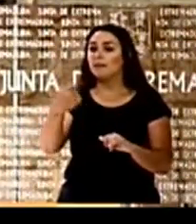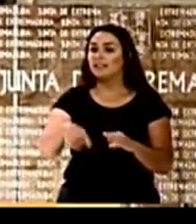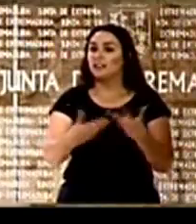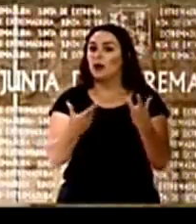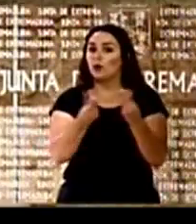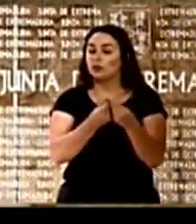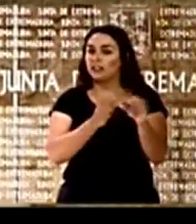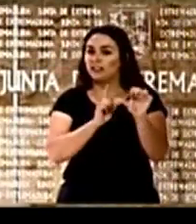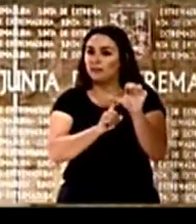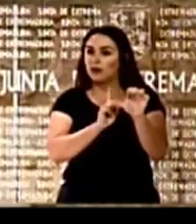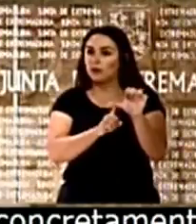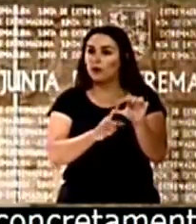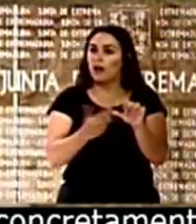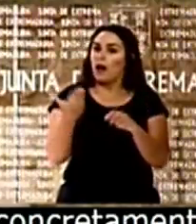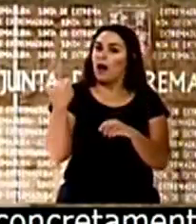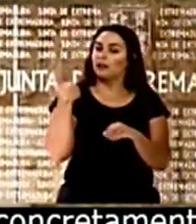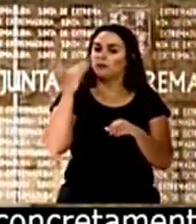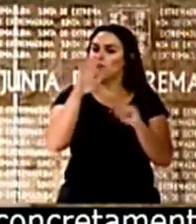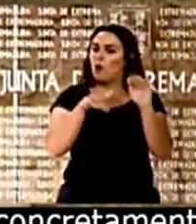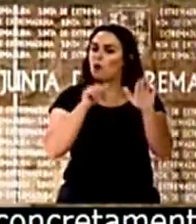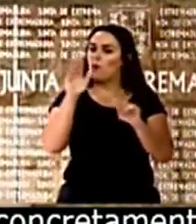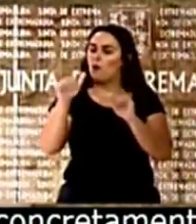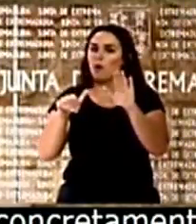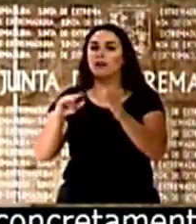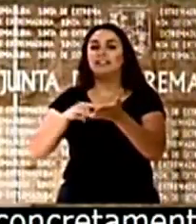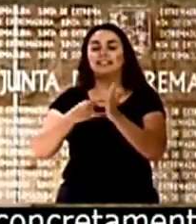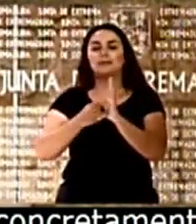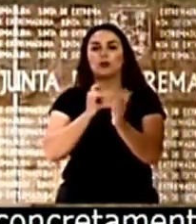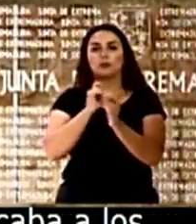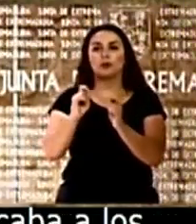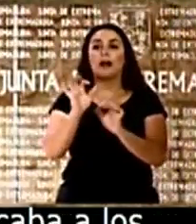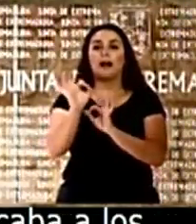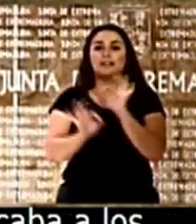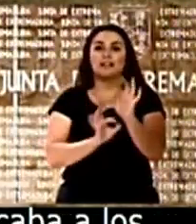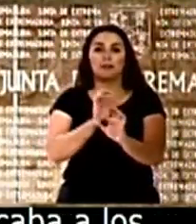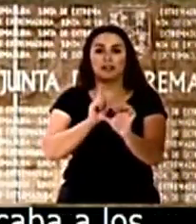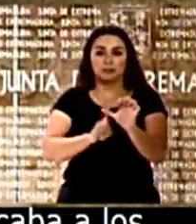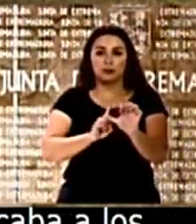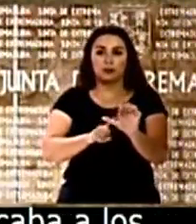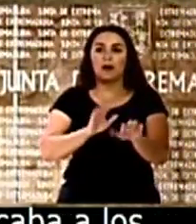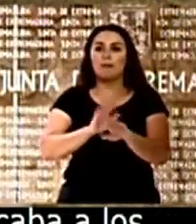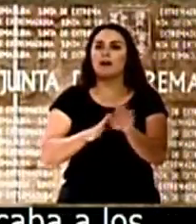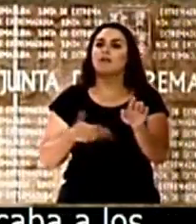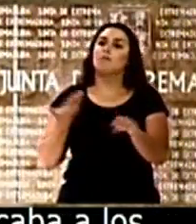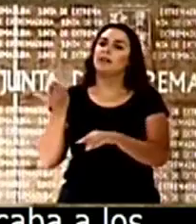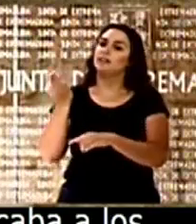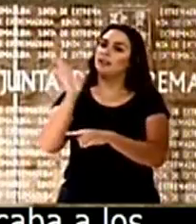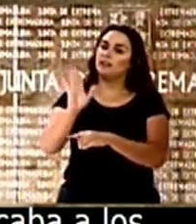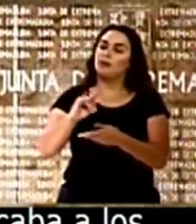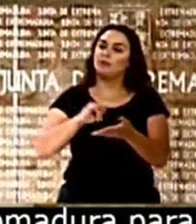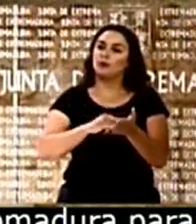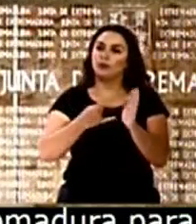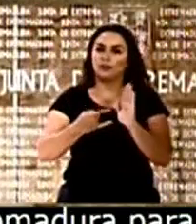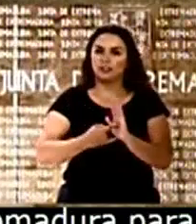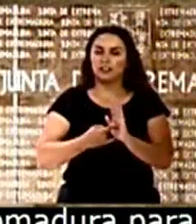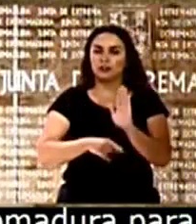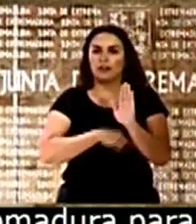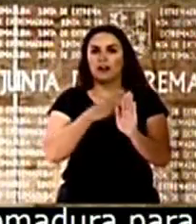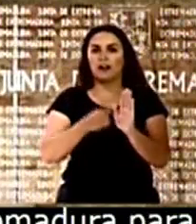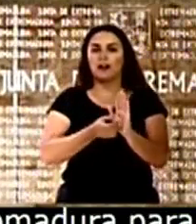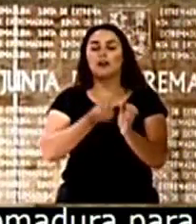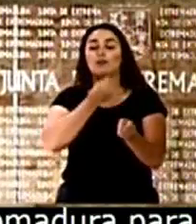Junta de Extremadura les convocaba a los medios de comunicación en la Asamblea de Extremadura para presentar el proyecto de ley,